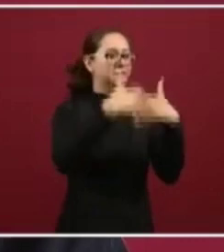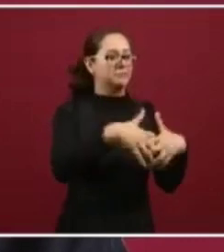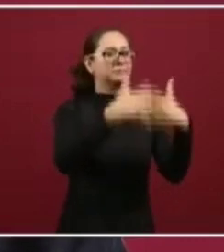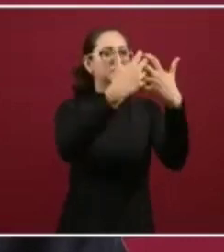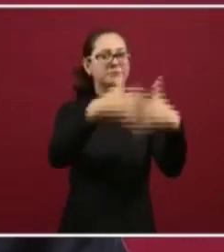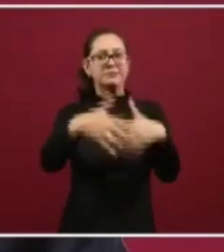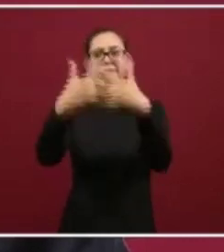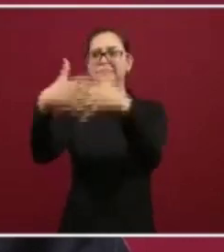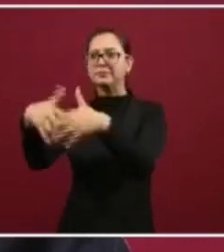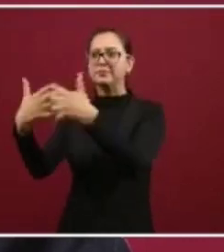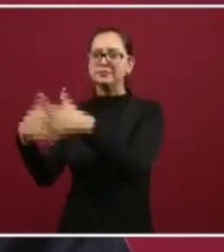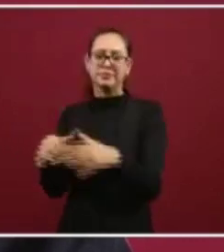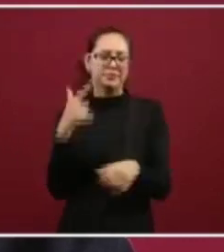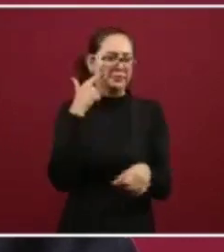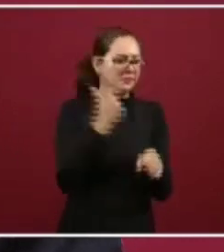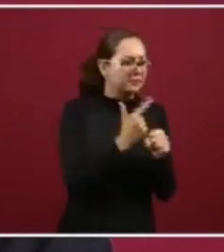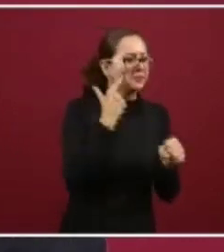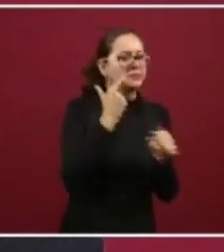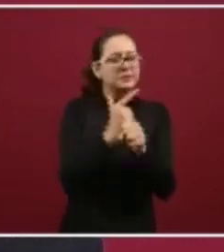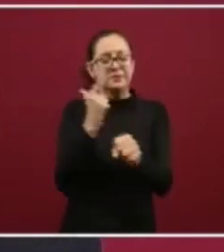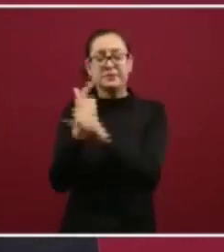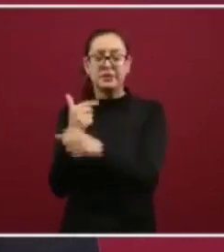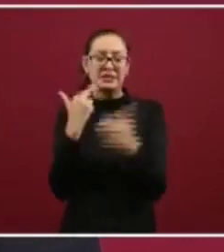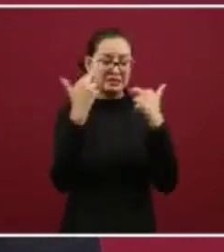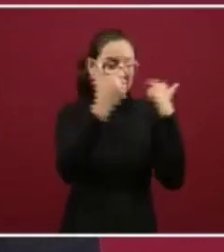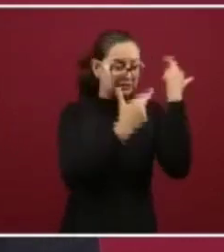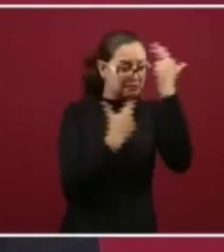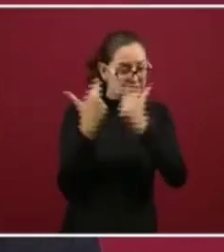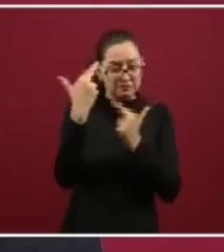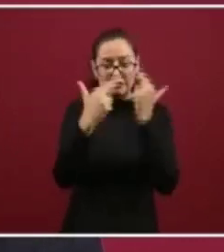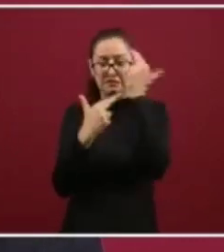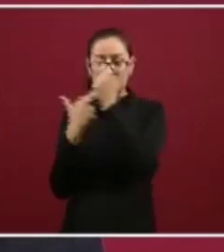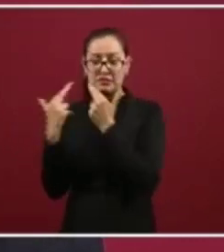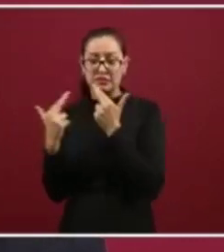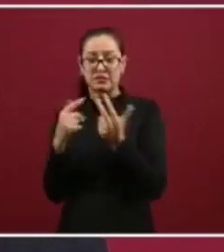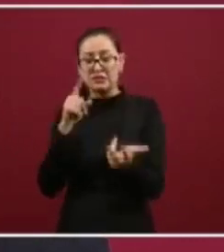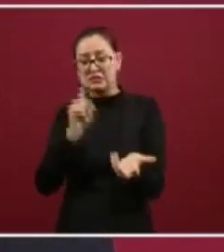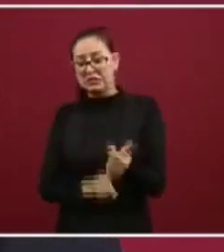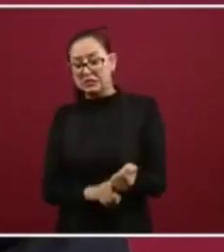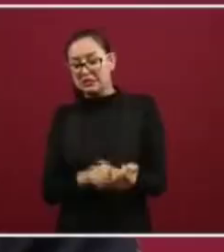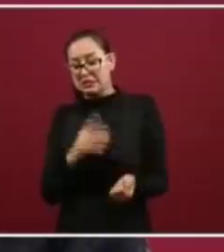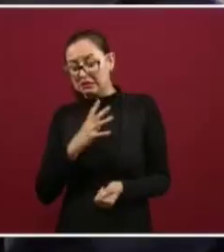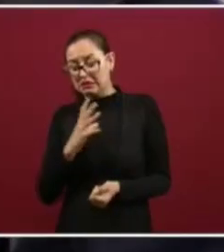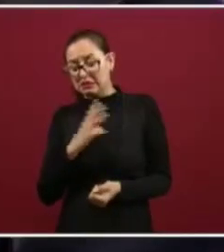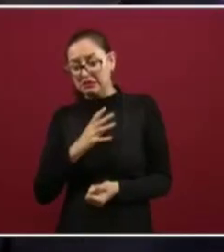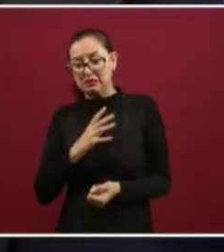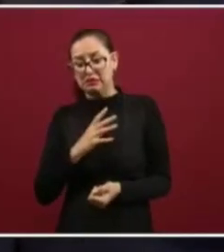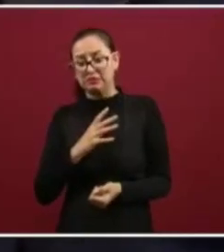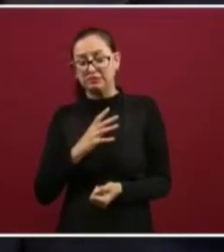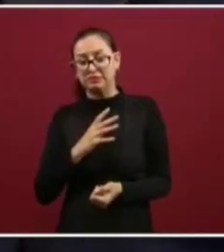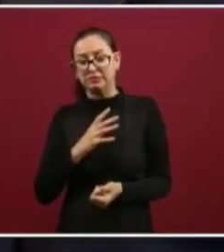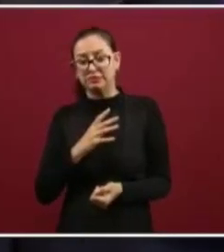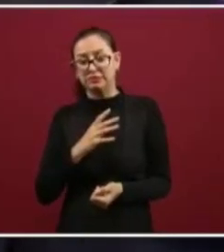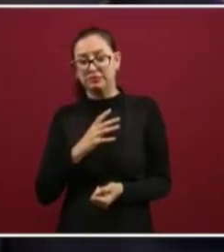Donde hay elementos porque